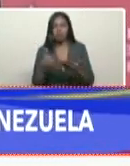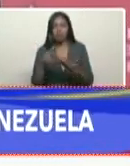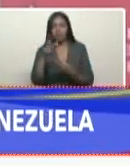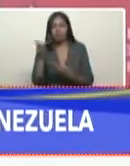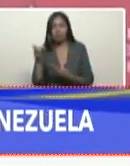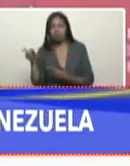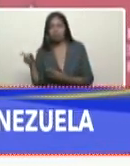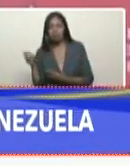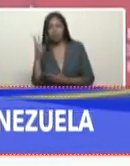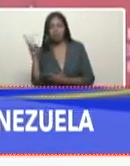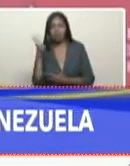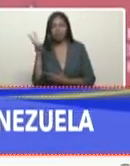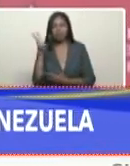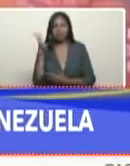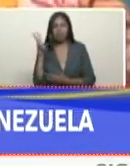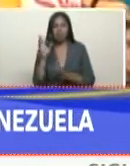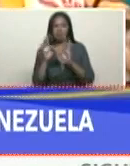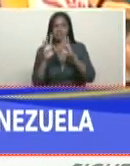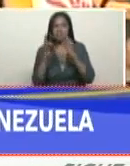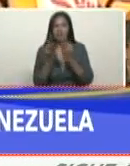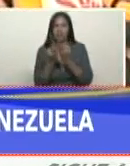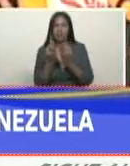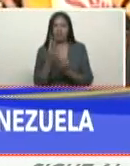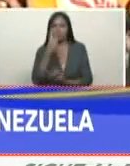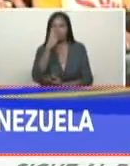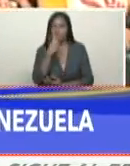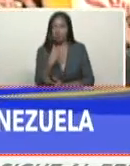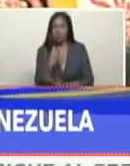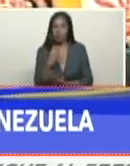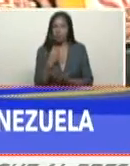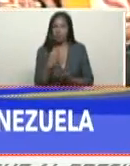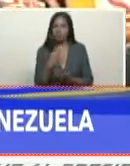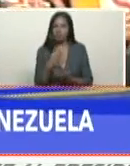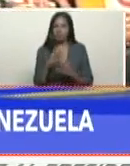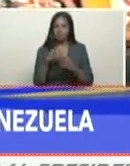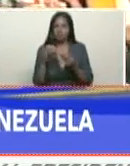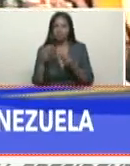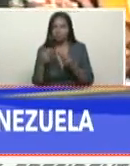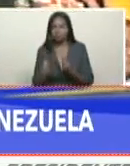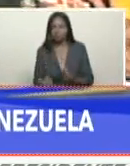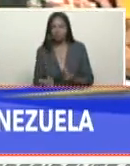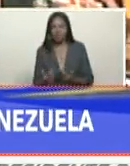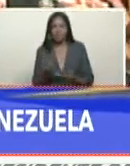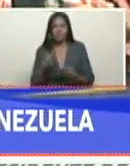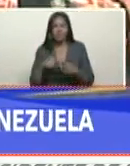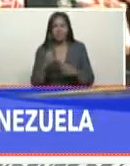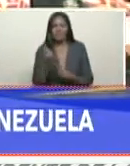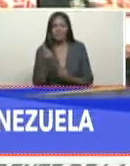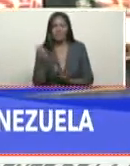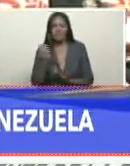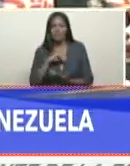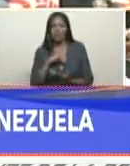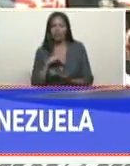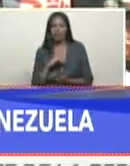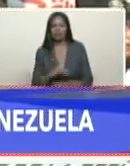venezolanos y venezolanas de familia de la pobreza y de la miseria, pero todavía falta.